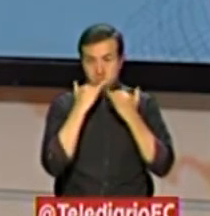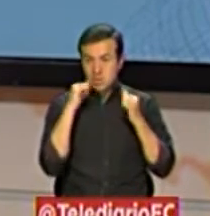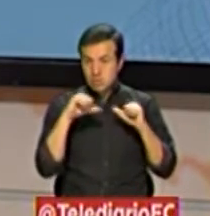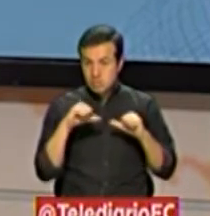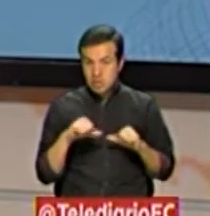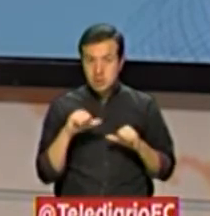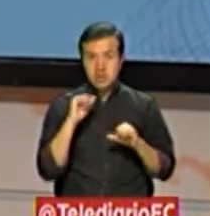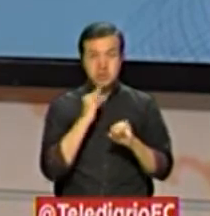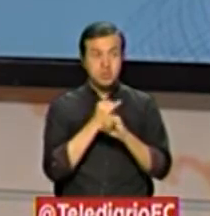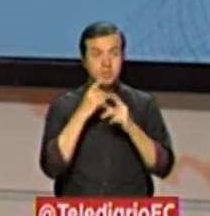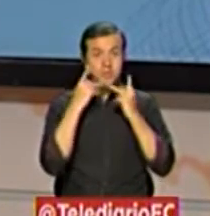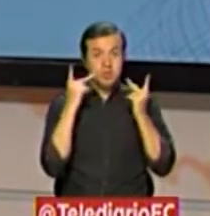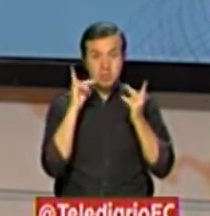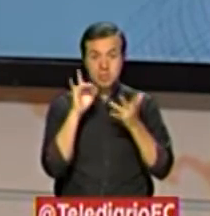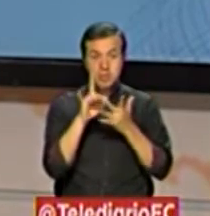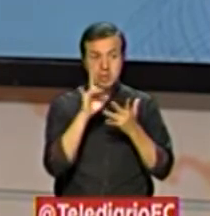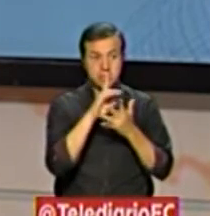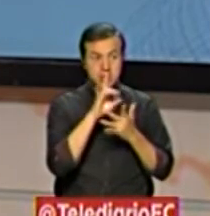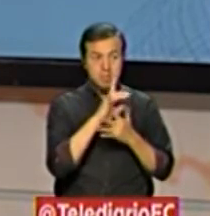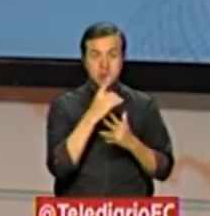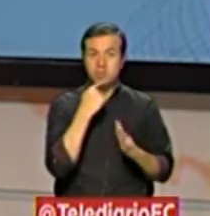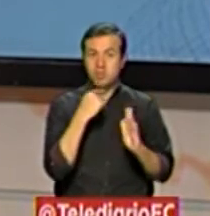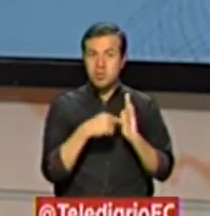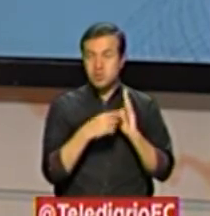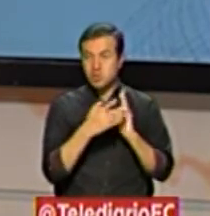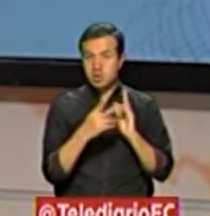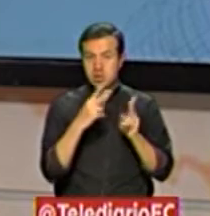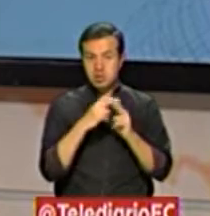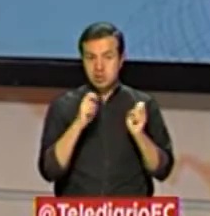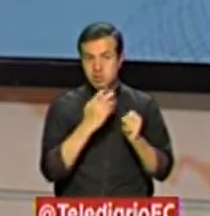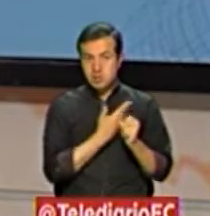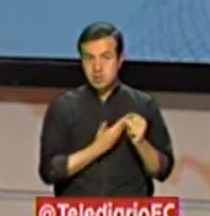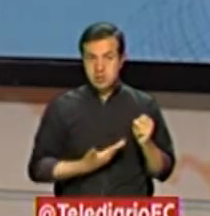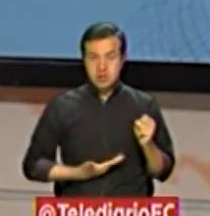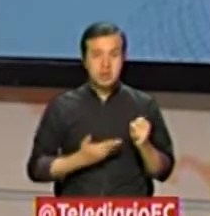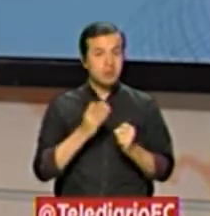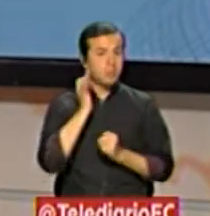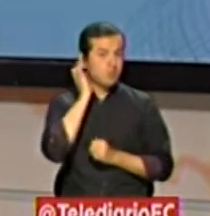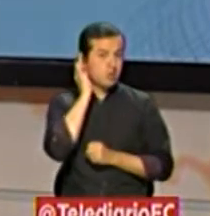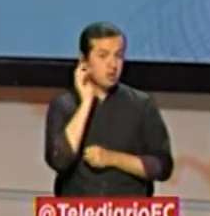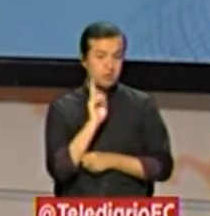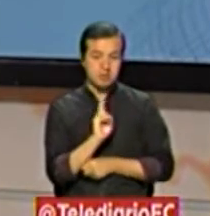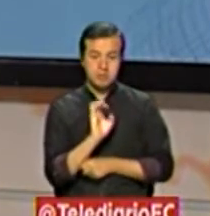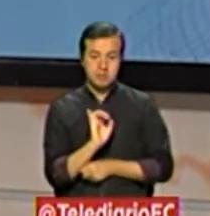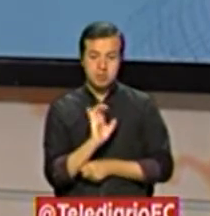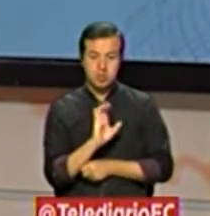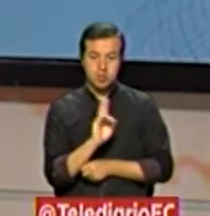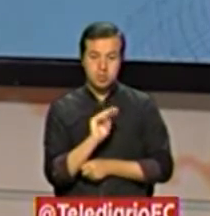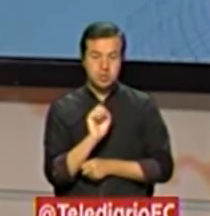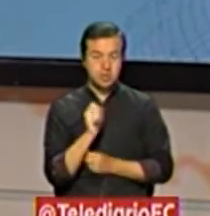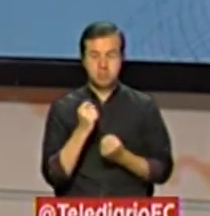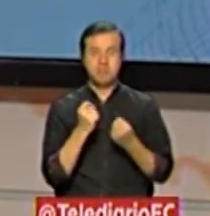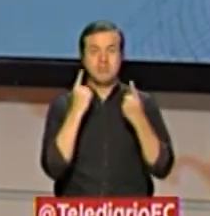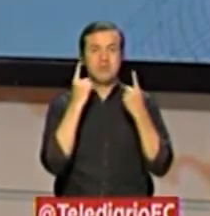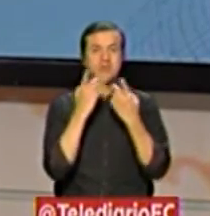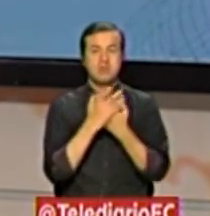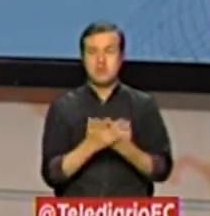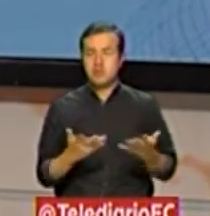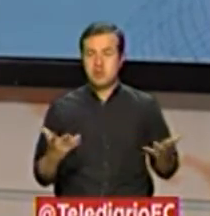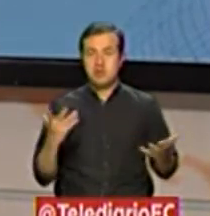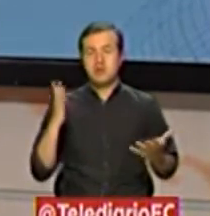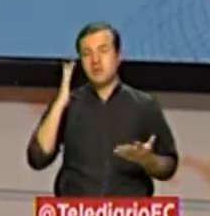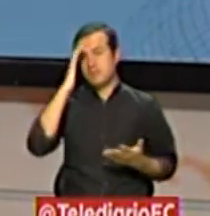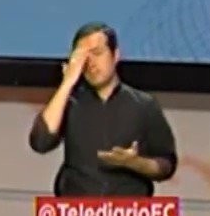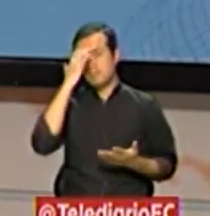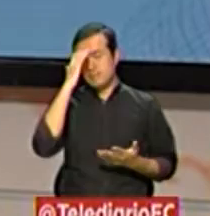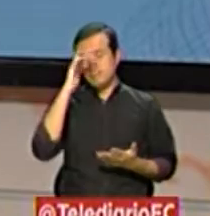frente de instituciones públicas, en especial de la ex vicepresidenta, la señora Vicuña, que ha dejado a todos realmente